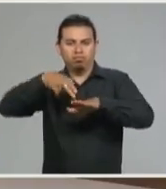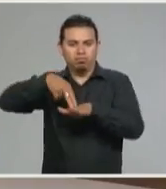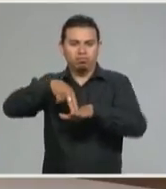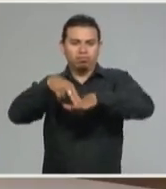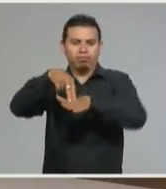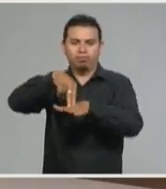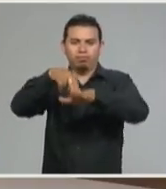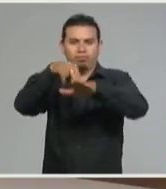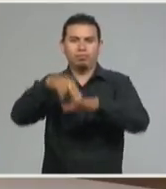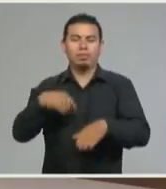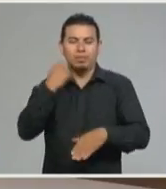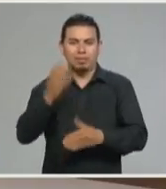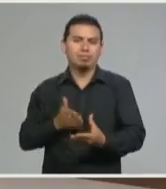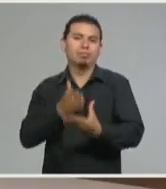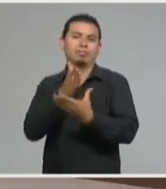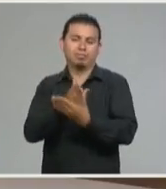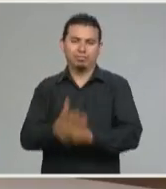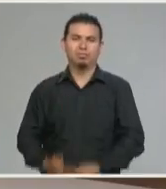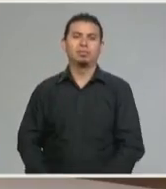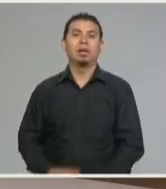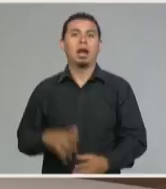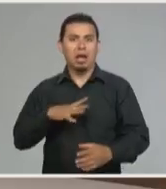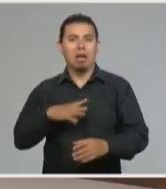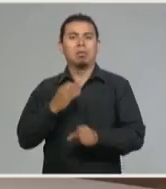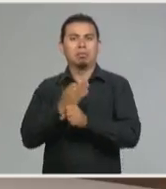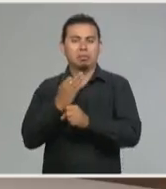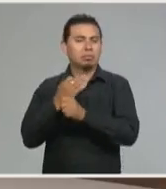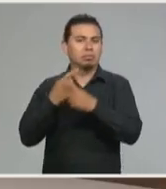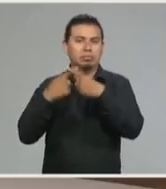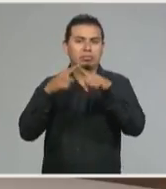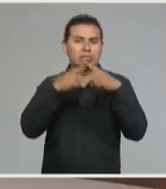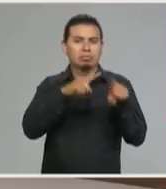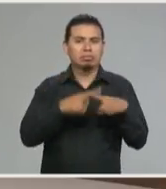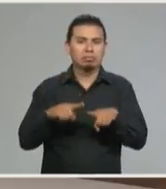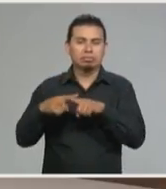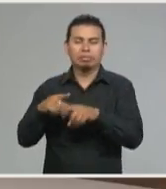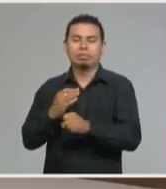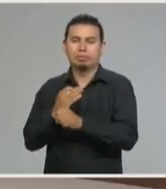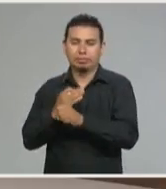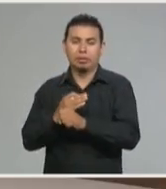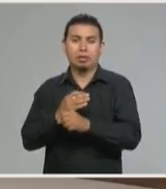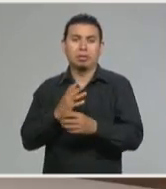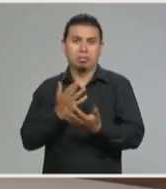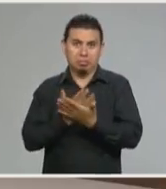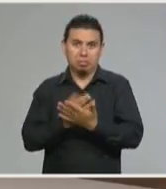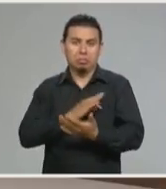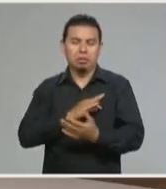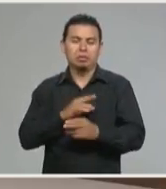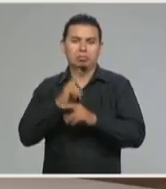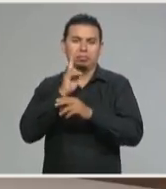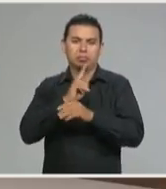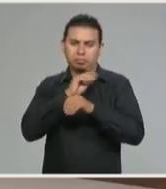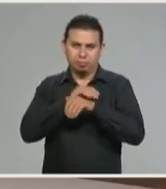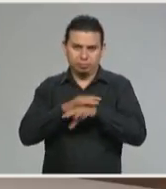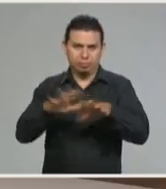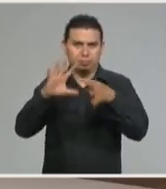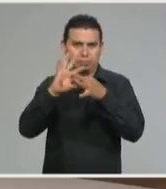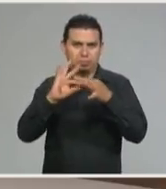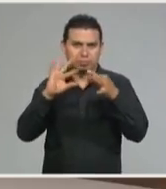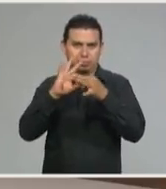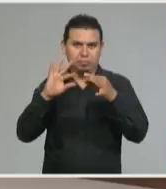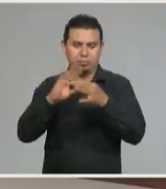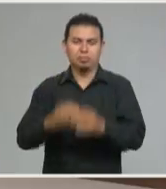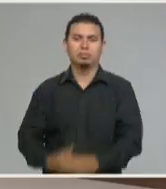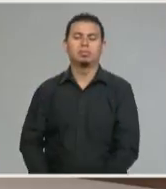mundo al territorio oaxaqueño. Todo esto ocurre en nuestra entidad. Si usted nos permite, vamos paso a paso al desarrollo